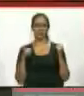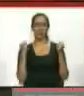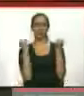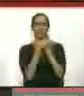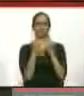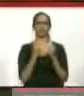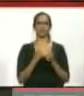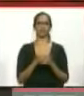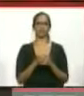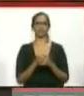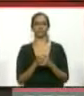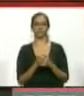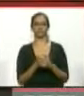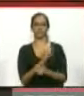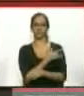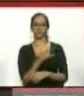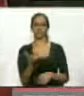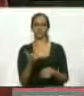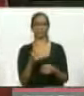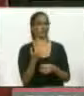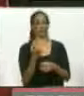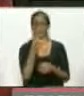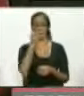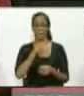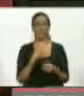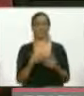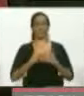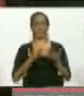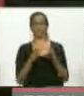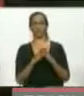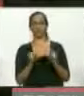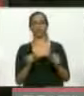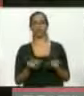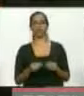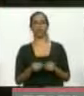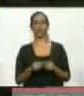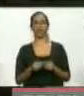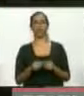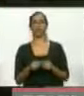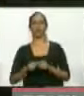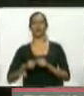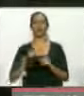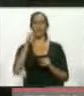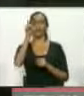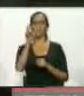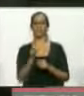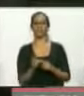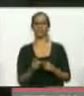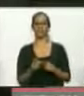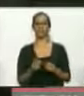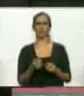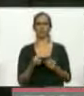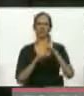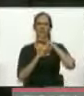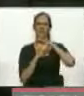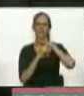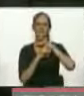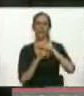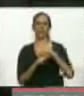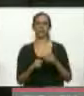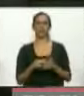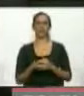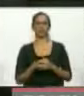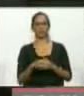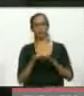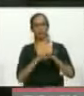la amazona la selva del amazonas todo ese tipo está entregando absolutamente todo y por el otro lado un personaje un enano mental uno con el